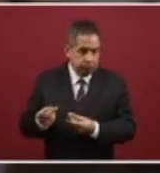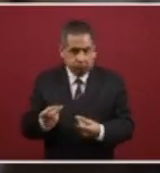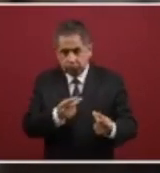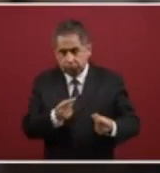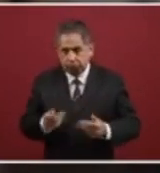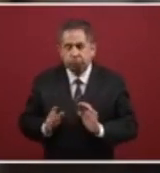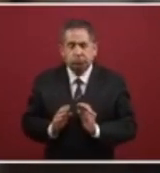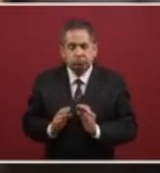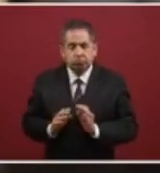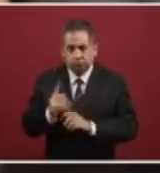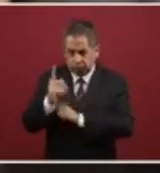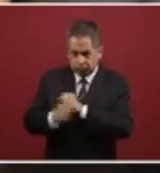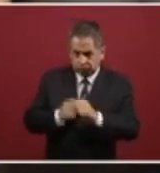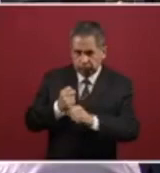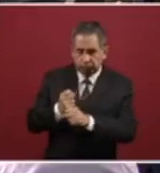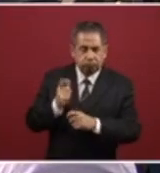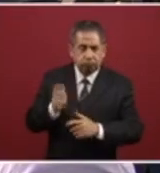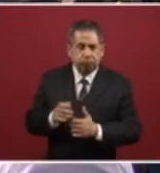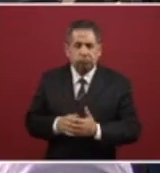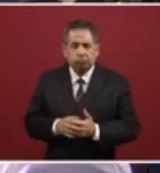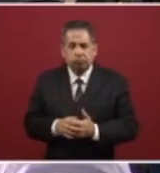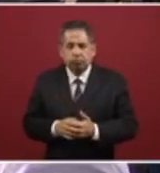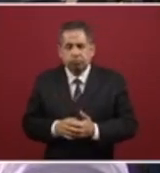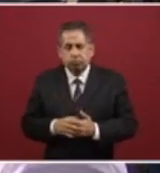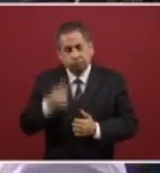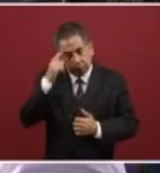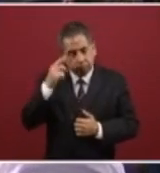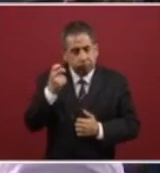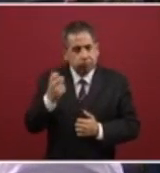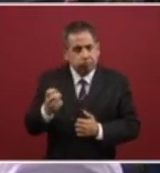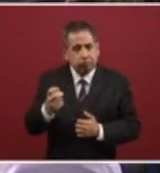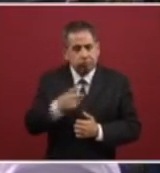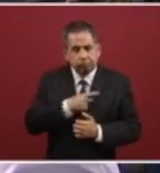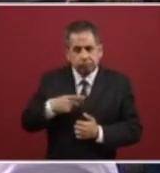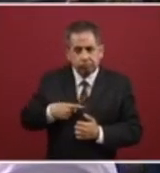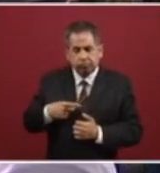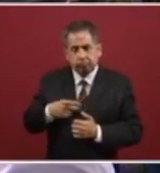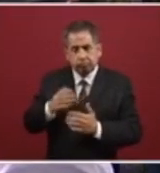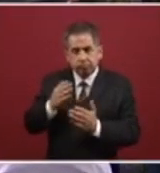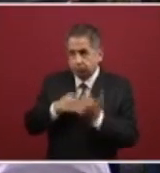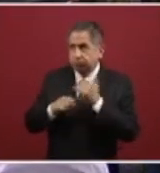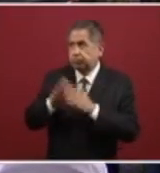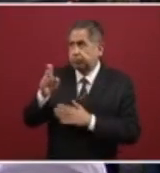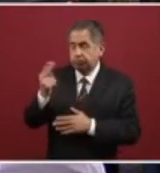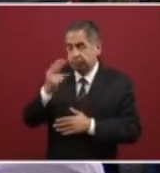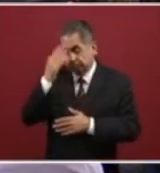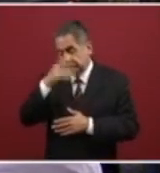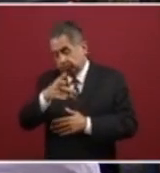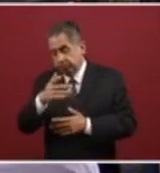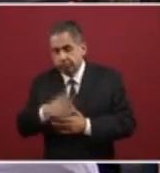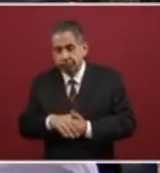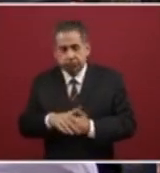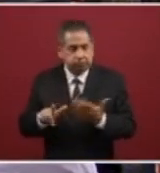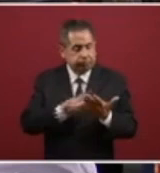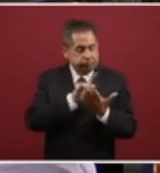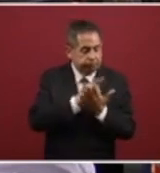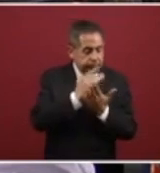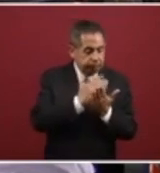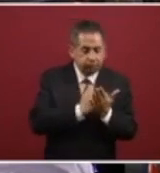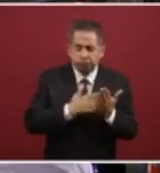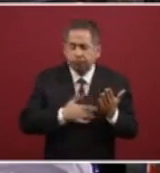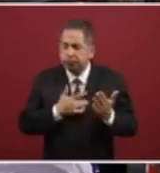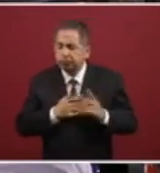de manera anual. Y estamos, para eso deberíamos crecer, usted lo sabe, de acuerdo a la ley de AUCOM, cualquier